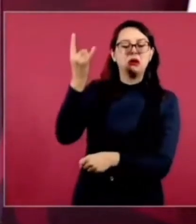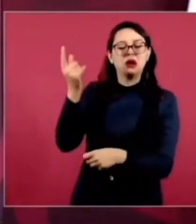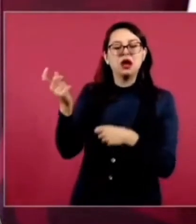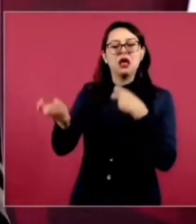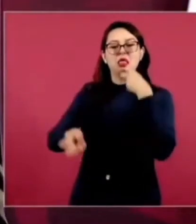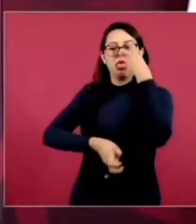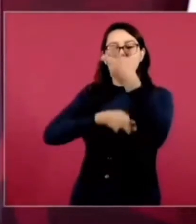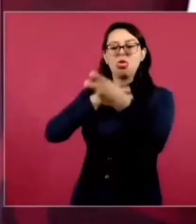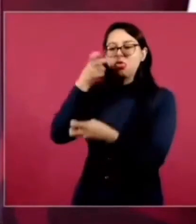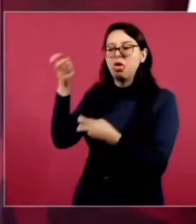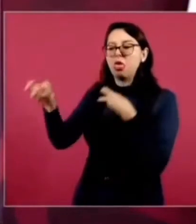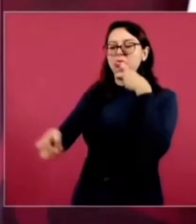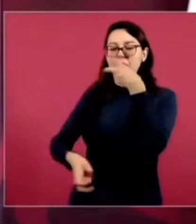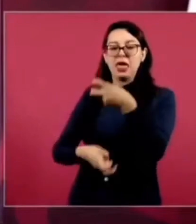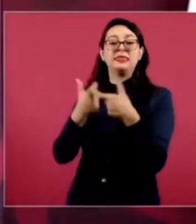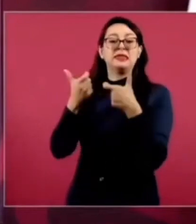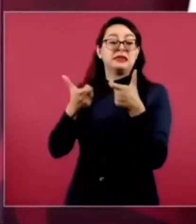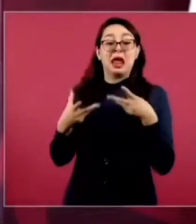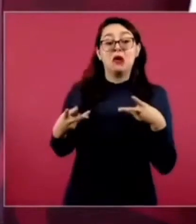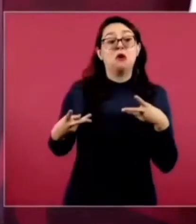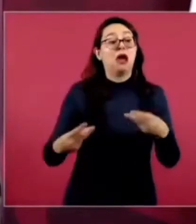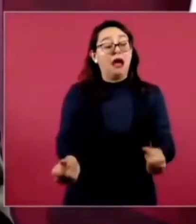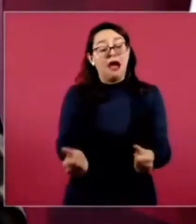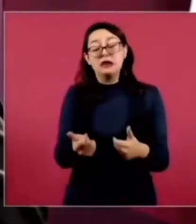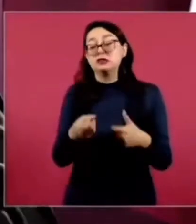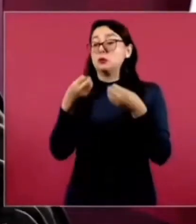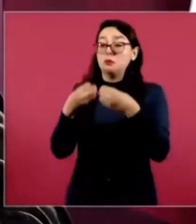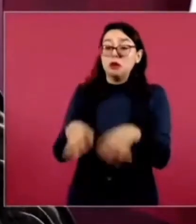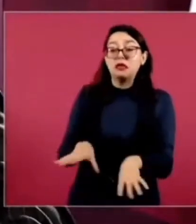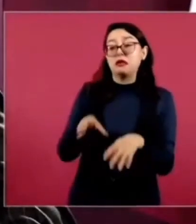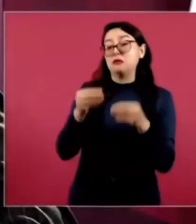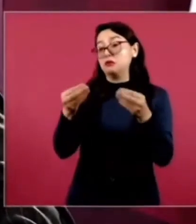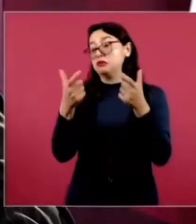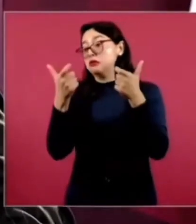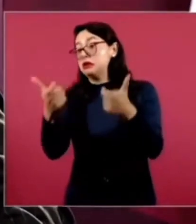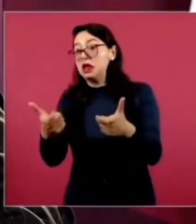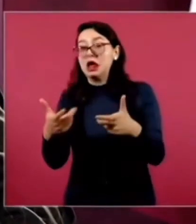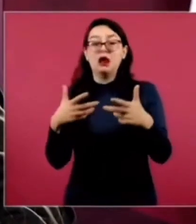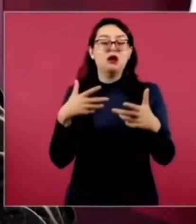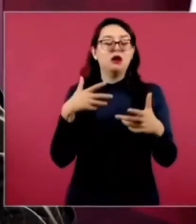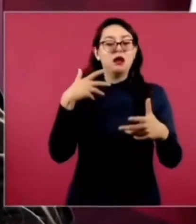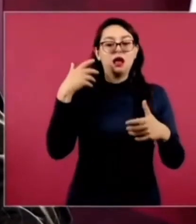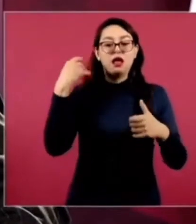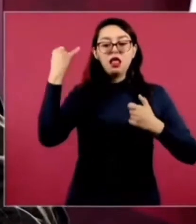que le costaban mucho al erario,